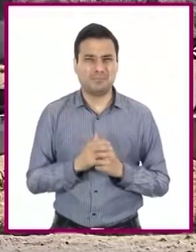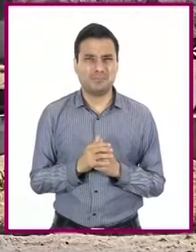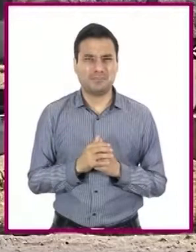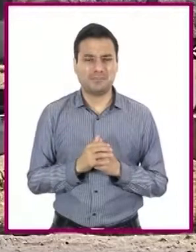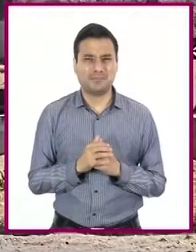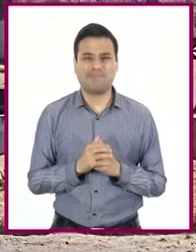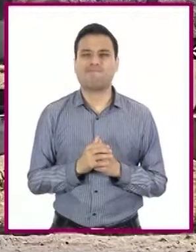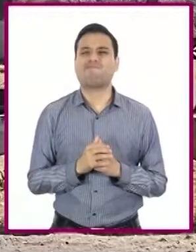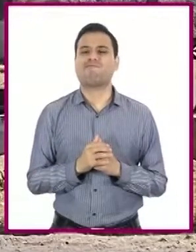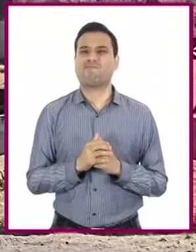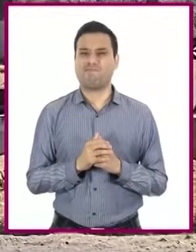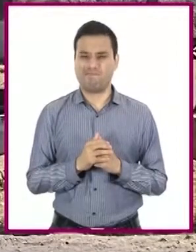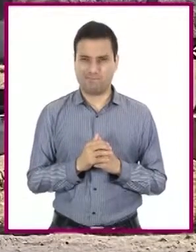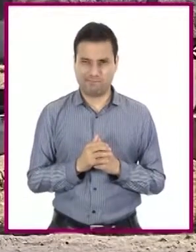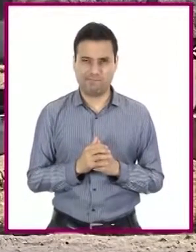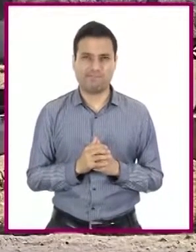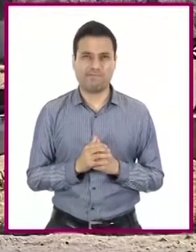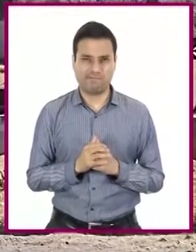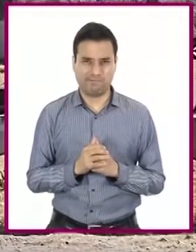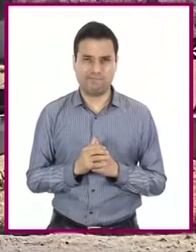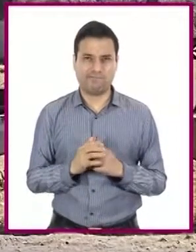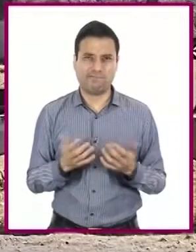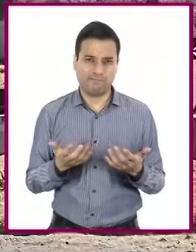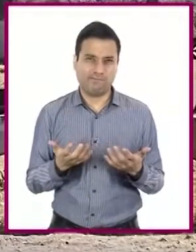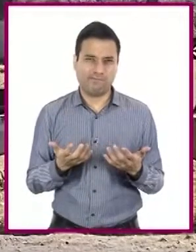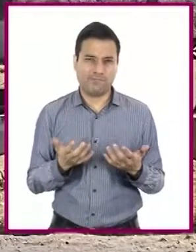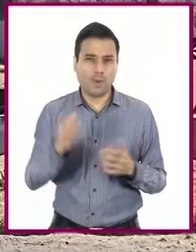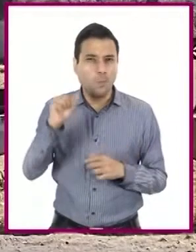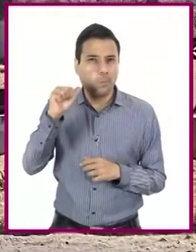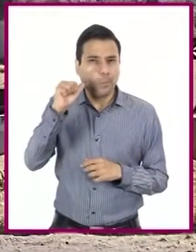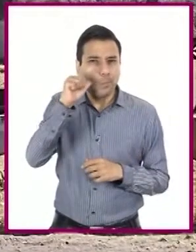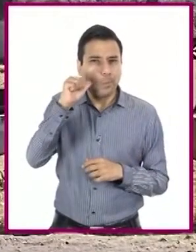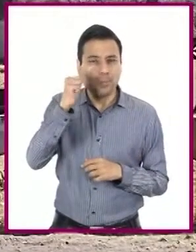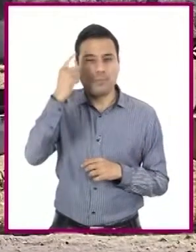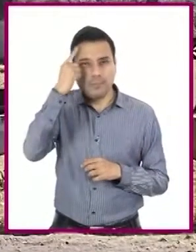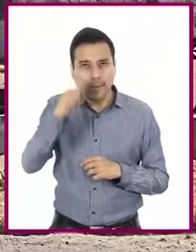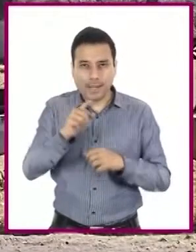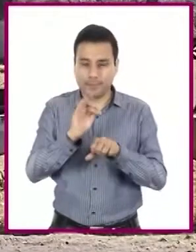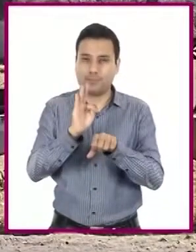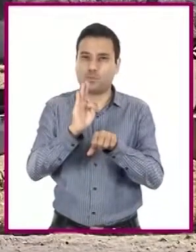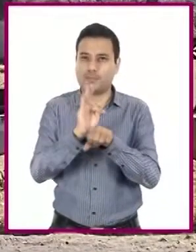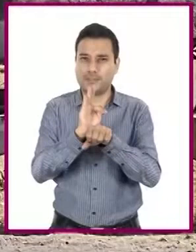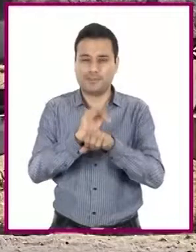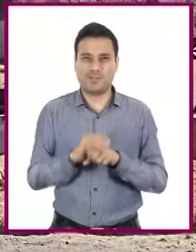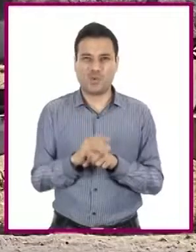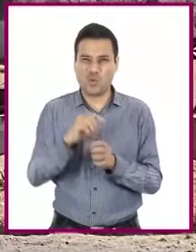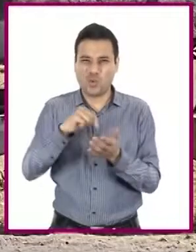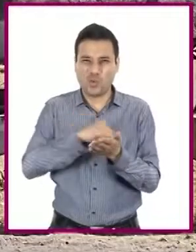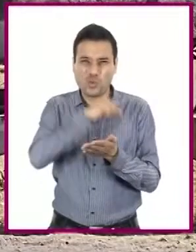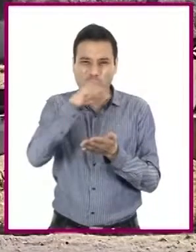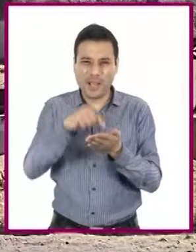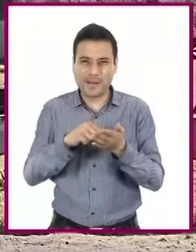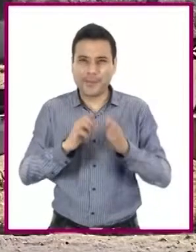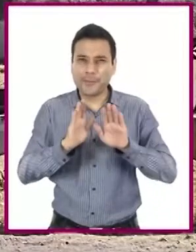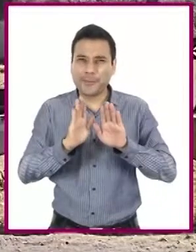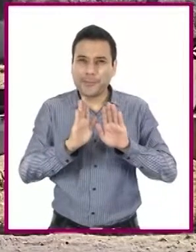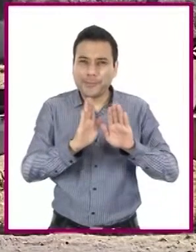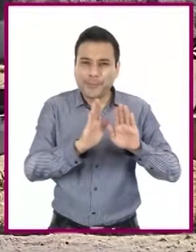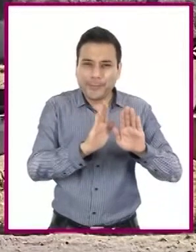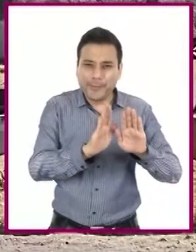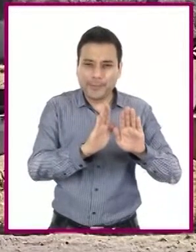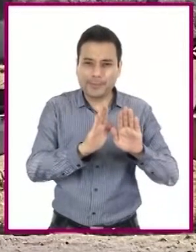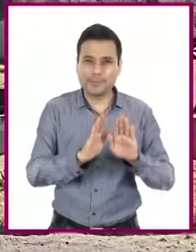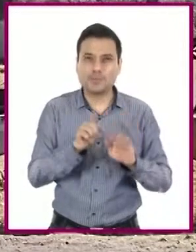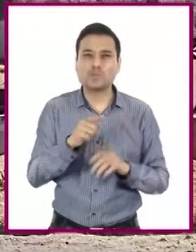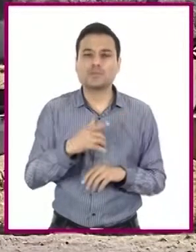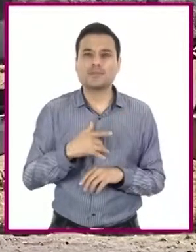que lo que están haciendo es proteger a la gente de la carretera, que está muy pegadita. Yo siento que el espacio está como muy abandonado. ¿Qué te parece,